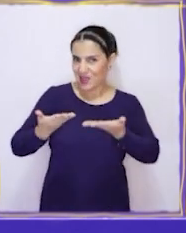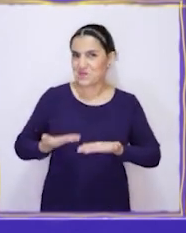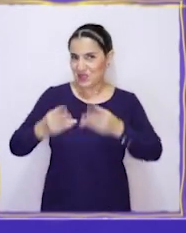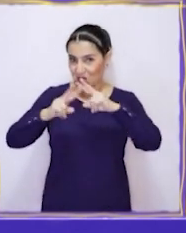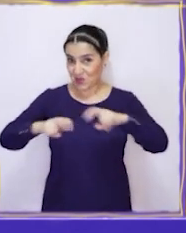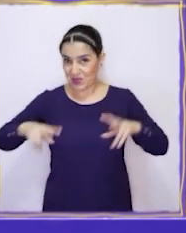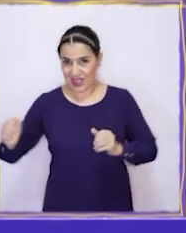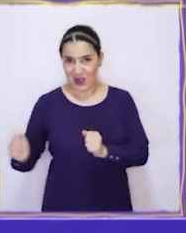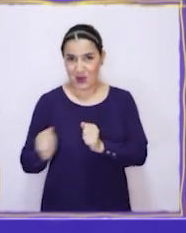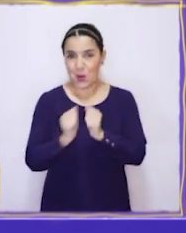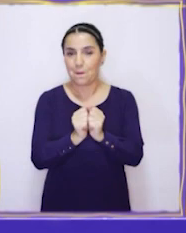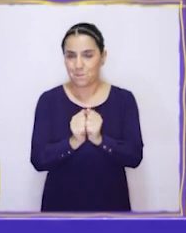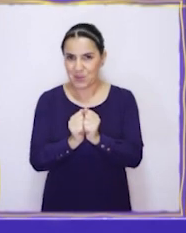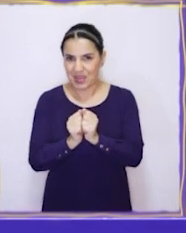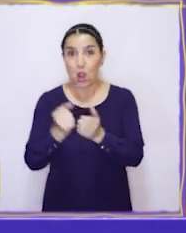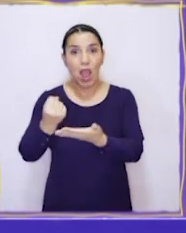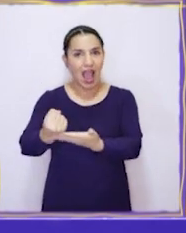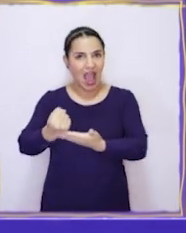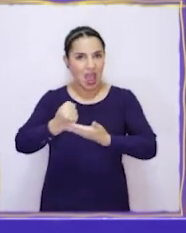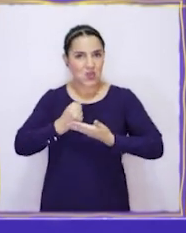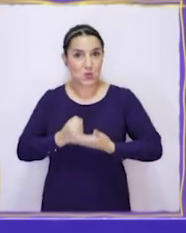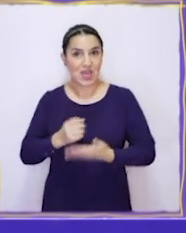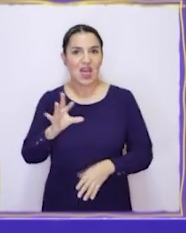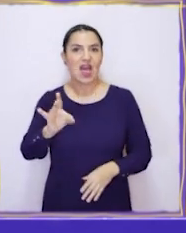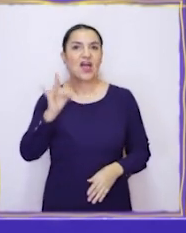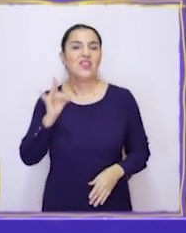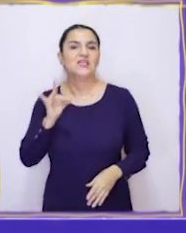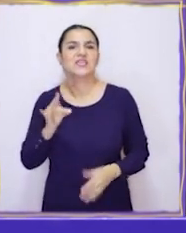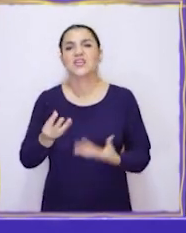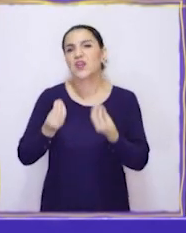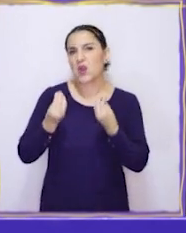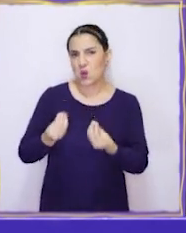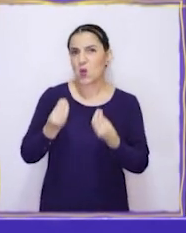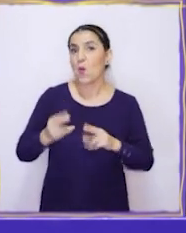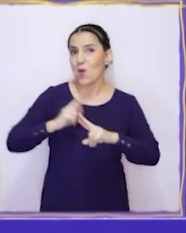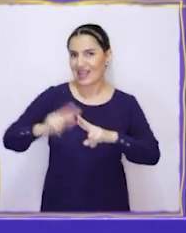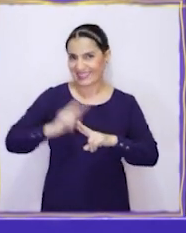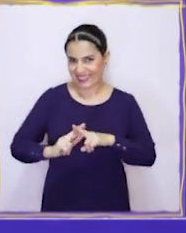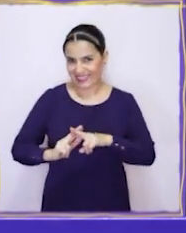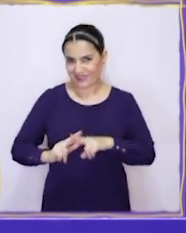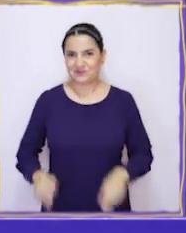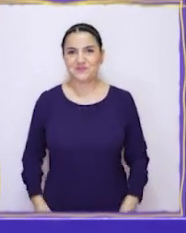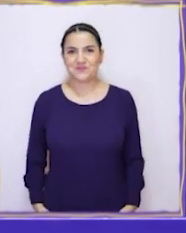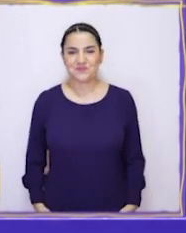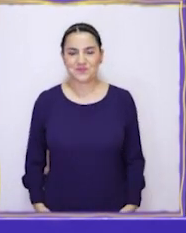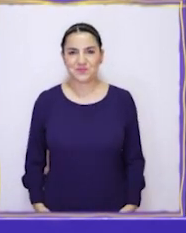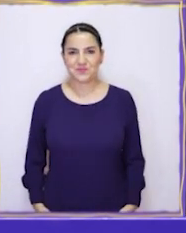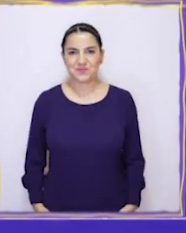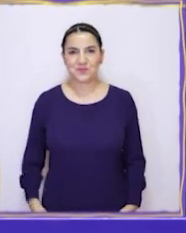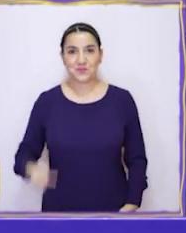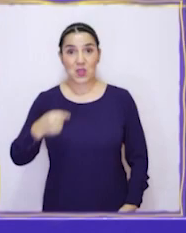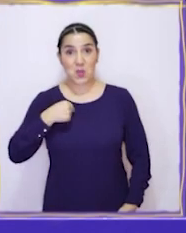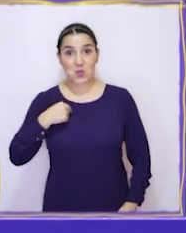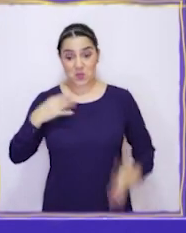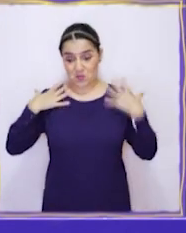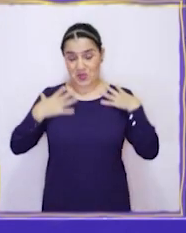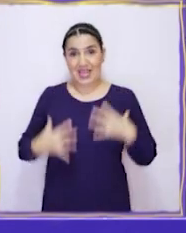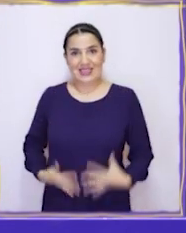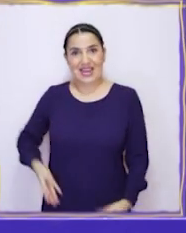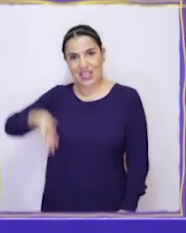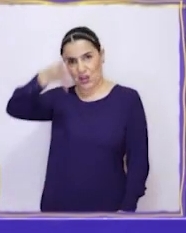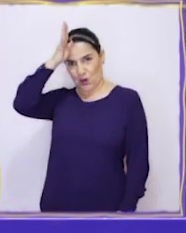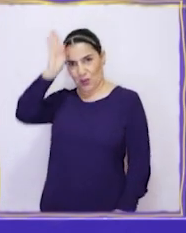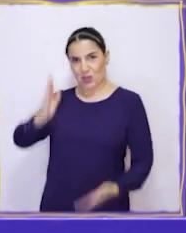invito a investigar conmigo para que me ayuden luego a decidir cómo lo vamos a hacer. Iré por mi traje de